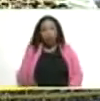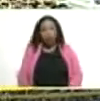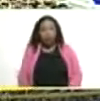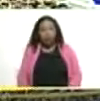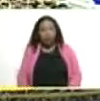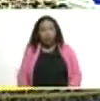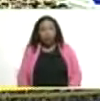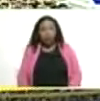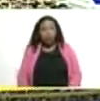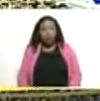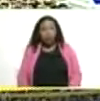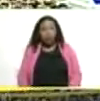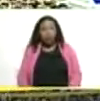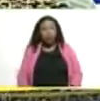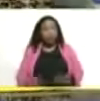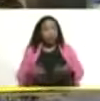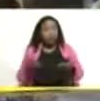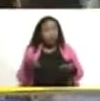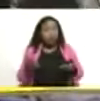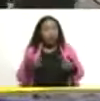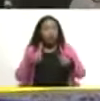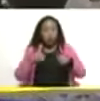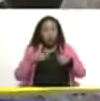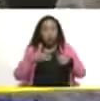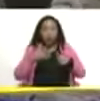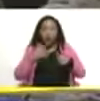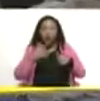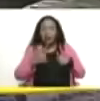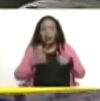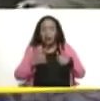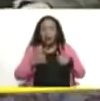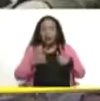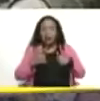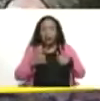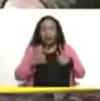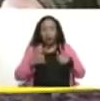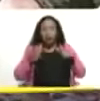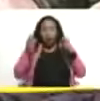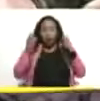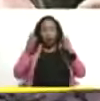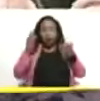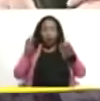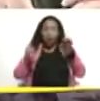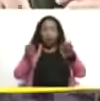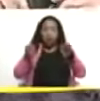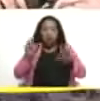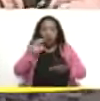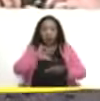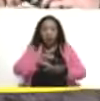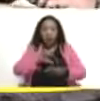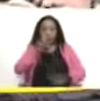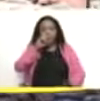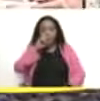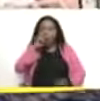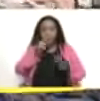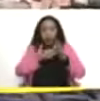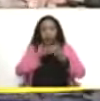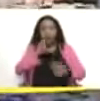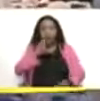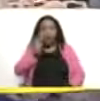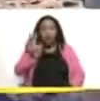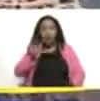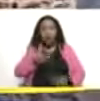Así que puedo decir como balance central que en el año